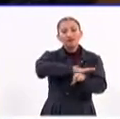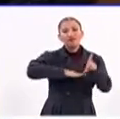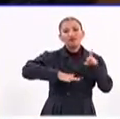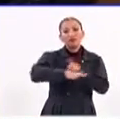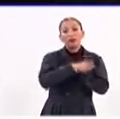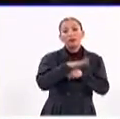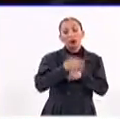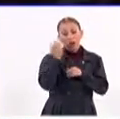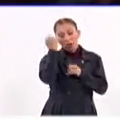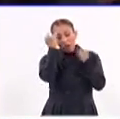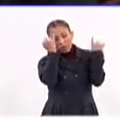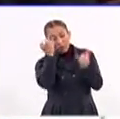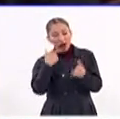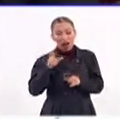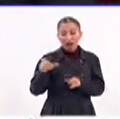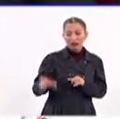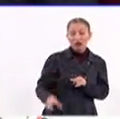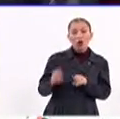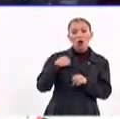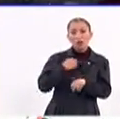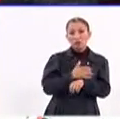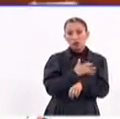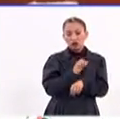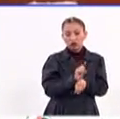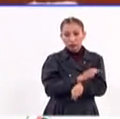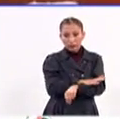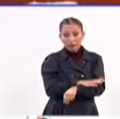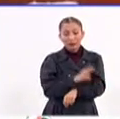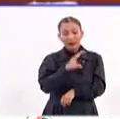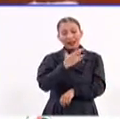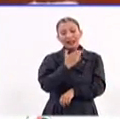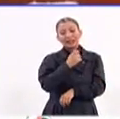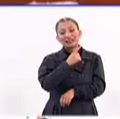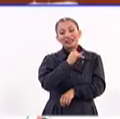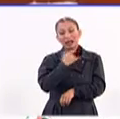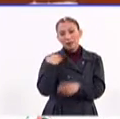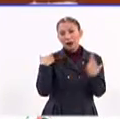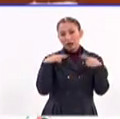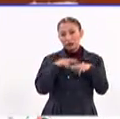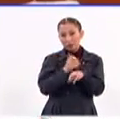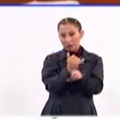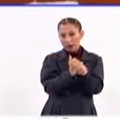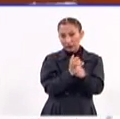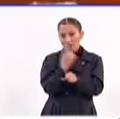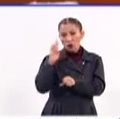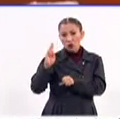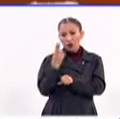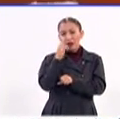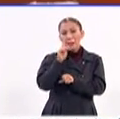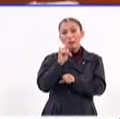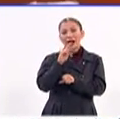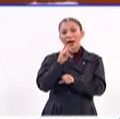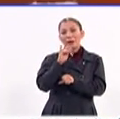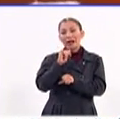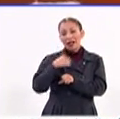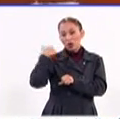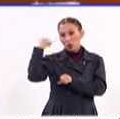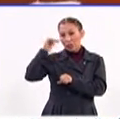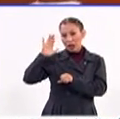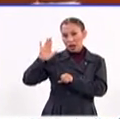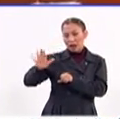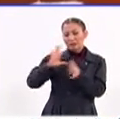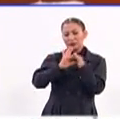a partir de creencias, actitudes y emociones. Cristina Esius, profesora investigadora de la Universidad Panamericana Campus